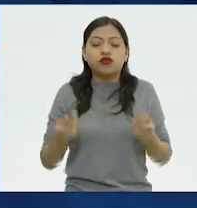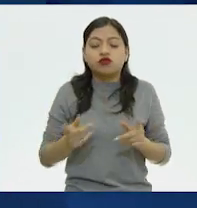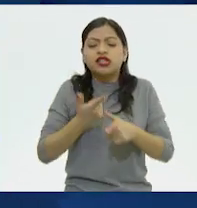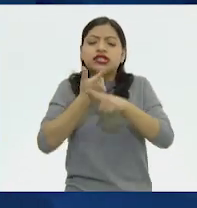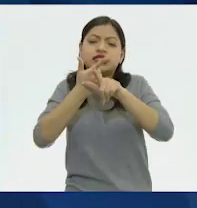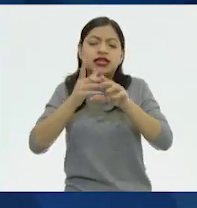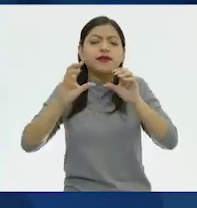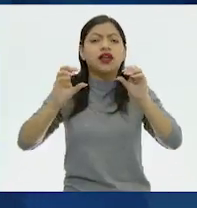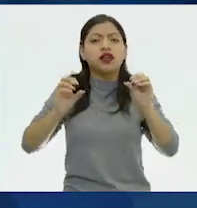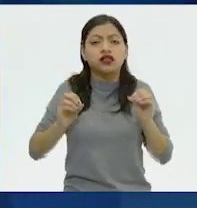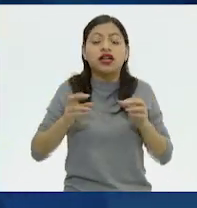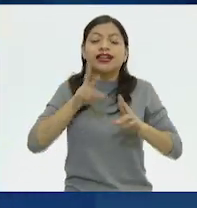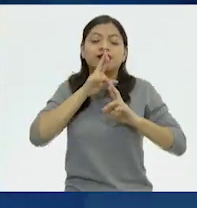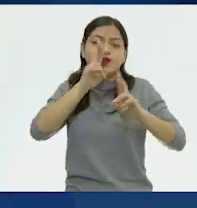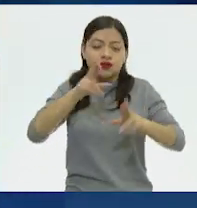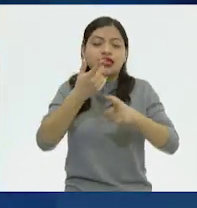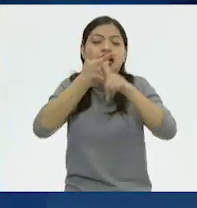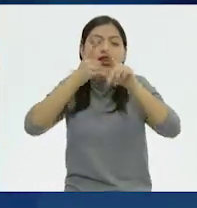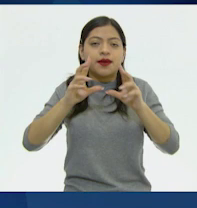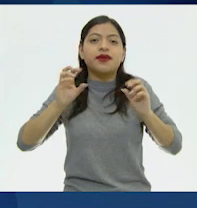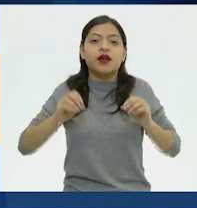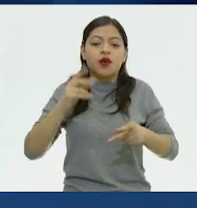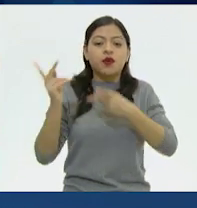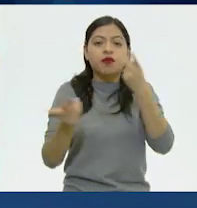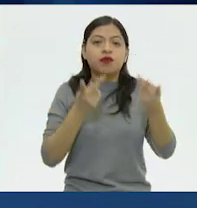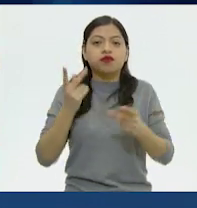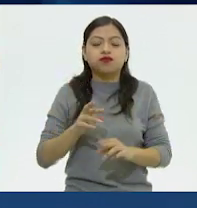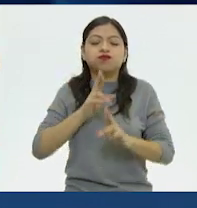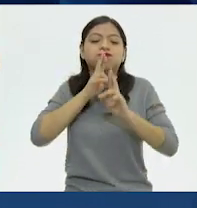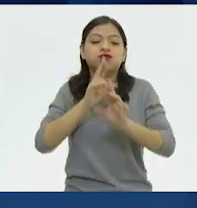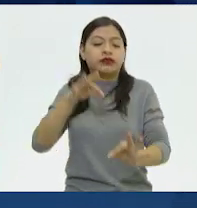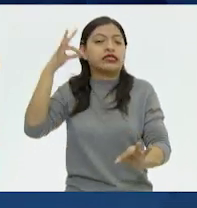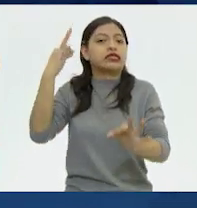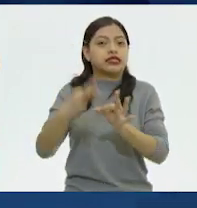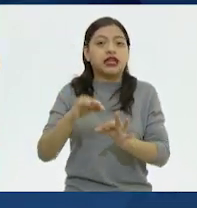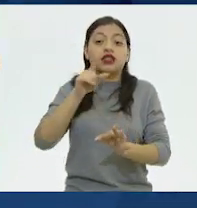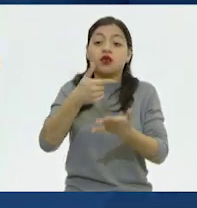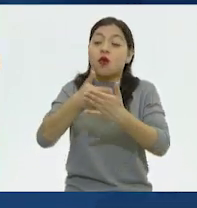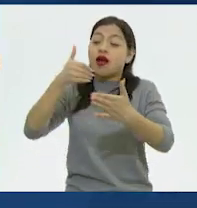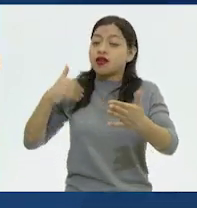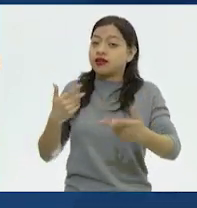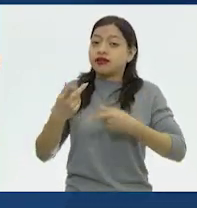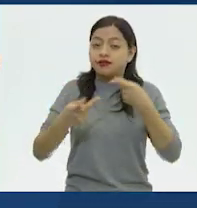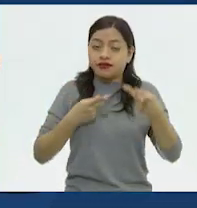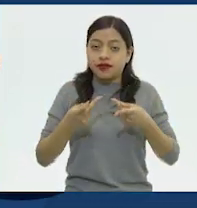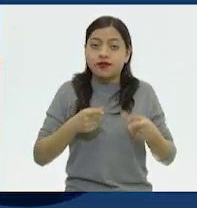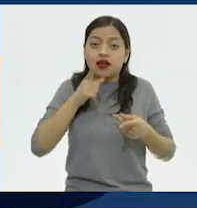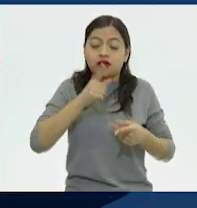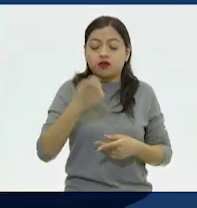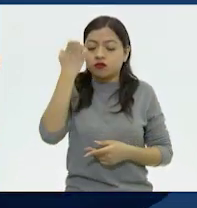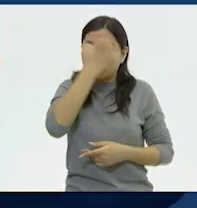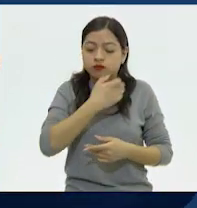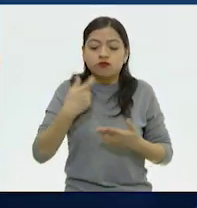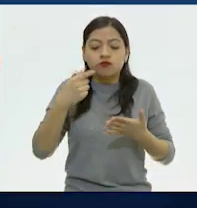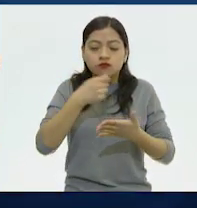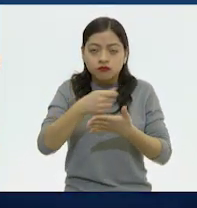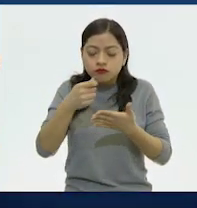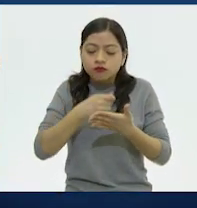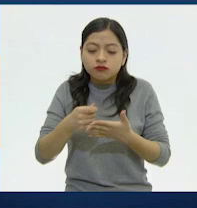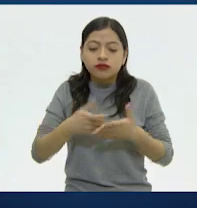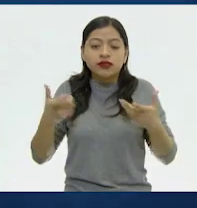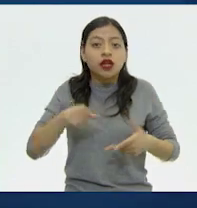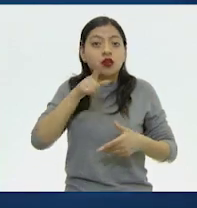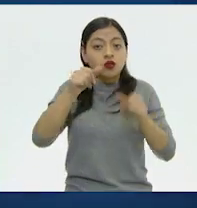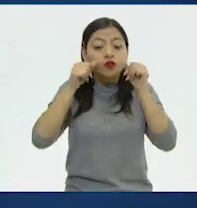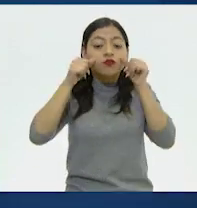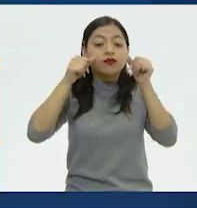cerradas. Solo es cuestión de prepararse muy bien de manera previa y al momento de resolver los exámenes poner atención